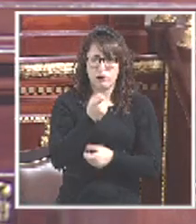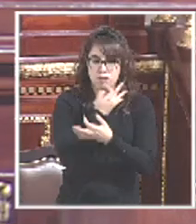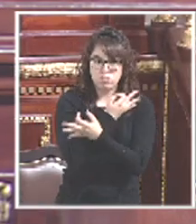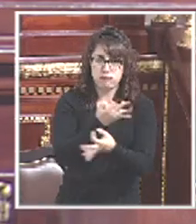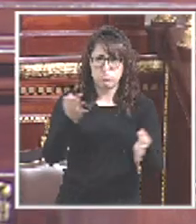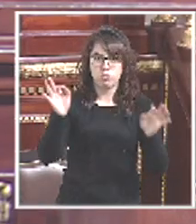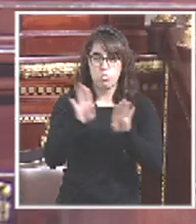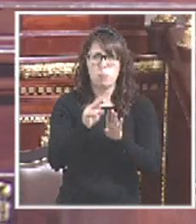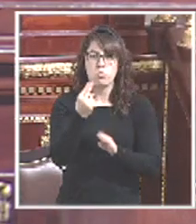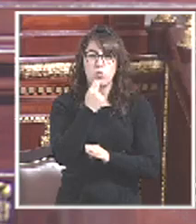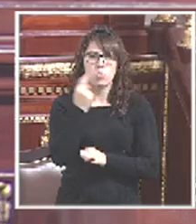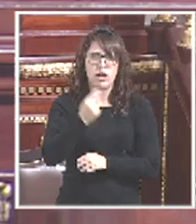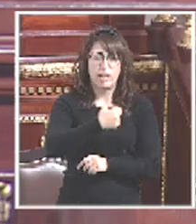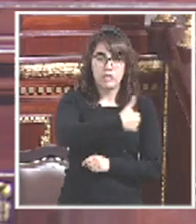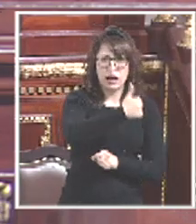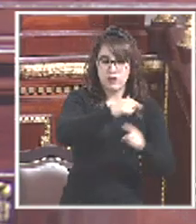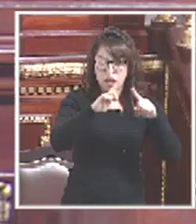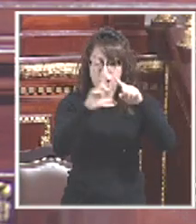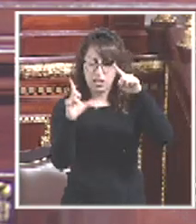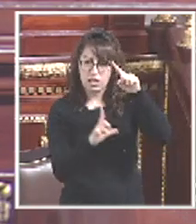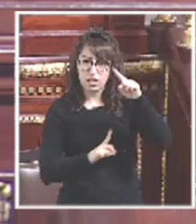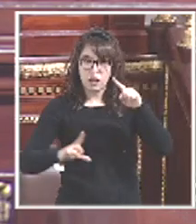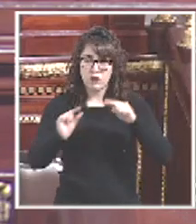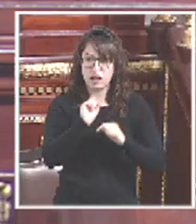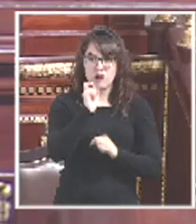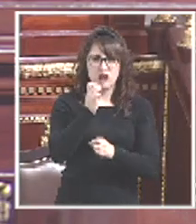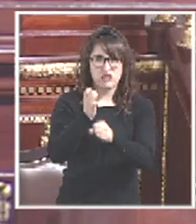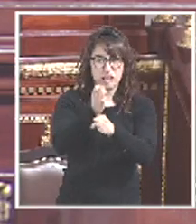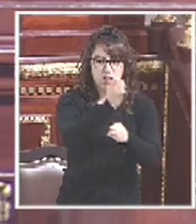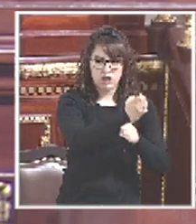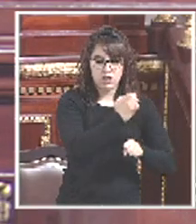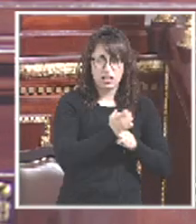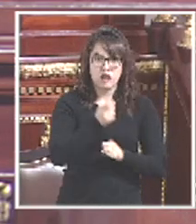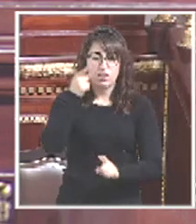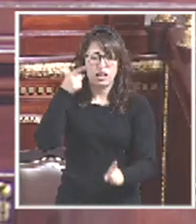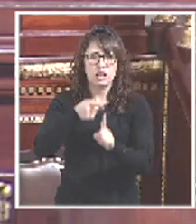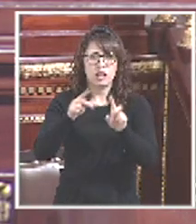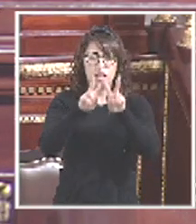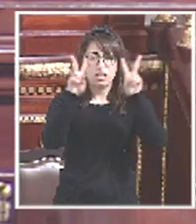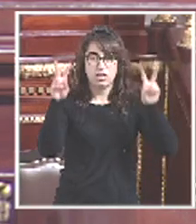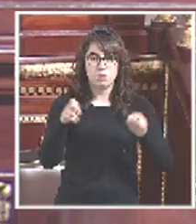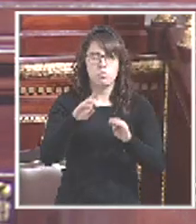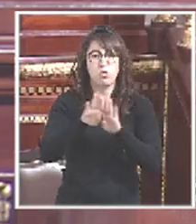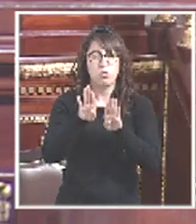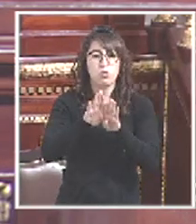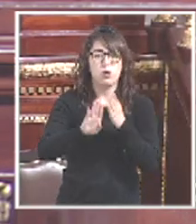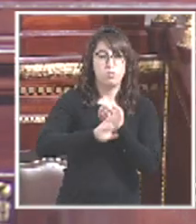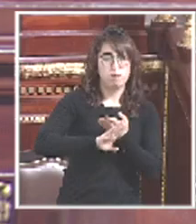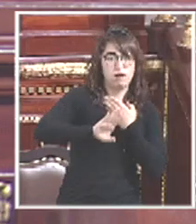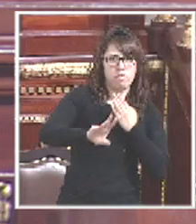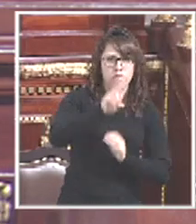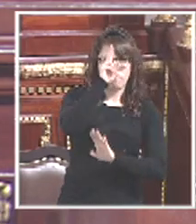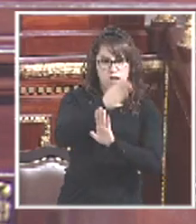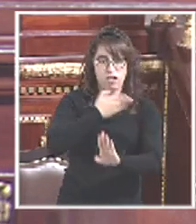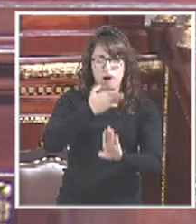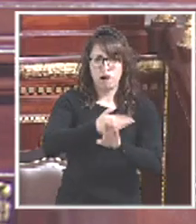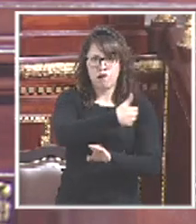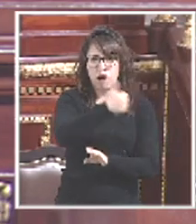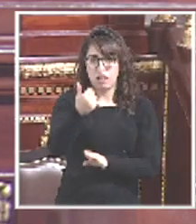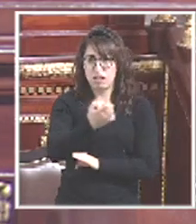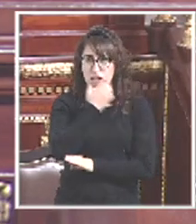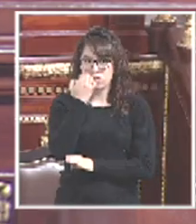en todos los estados de la República las acciones que en materia de prevención de la violencia escolar establece la Ley General de